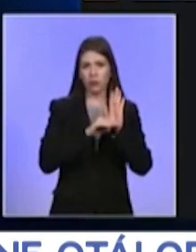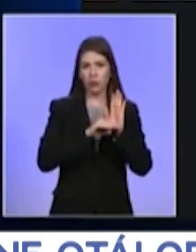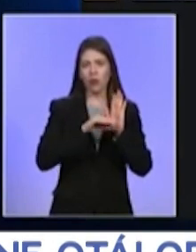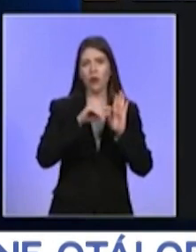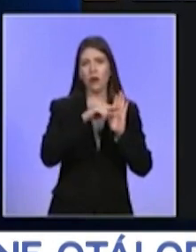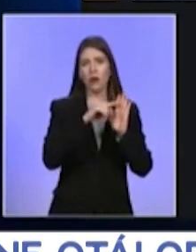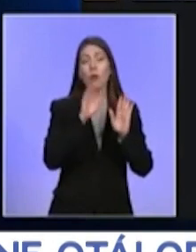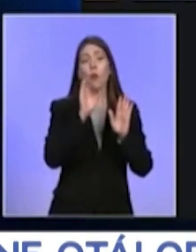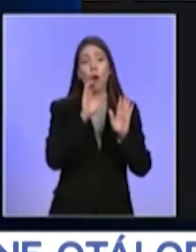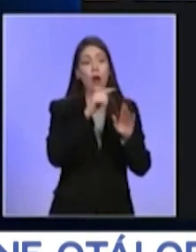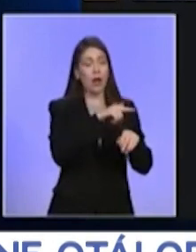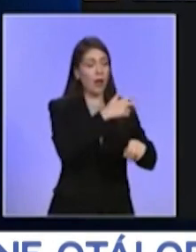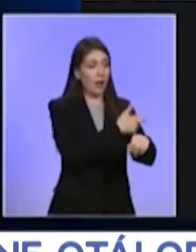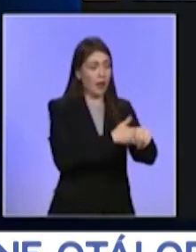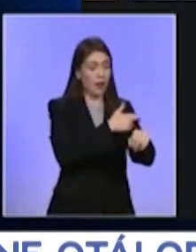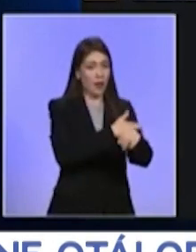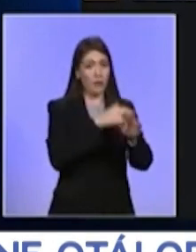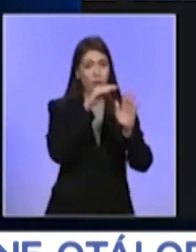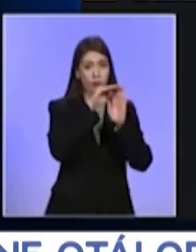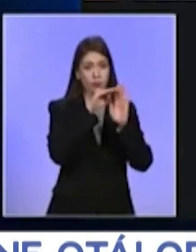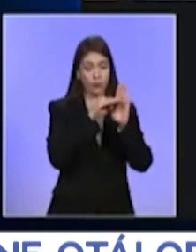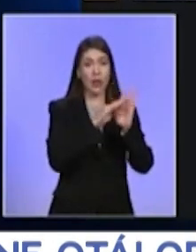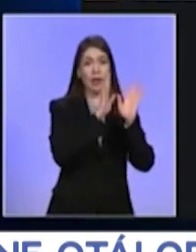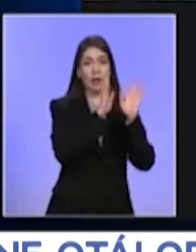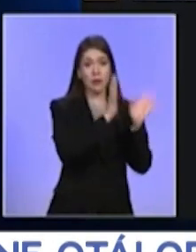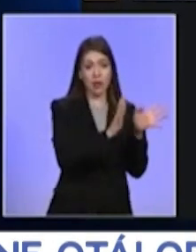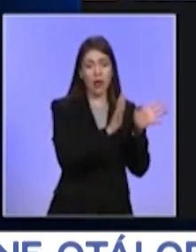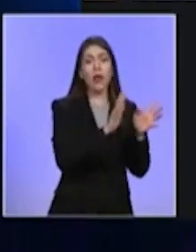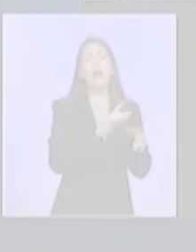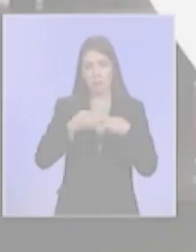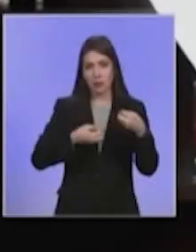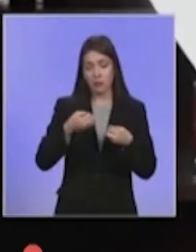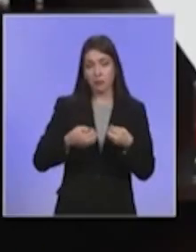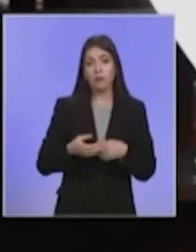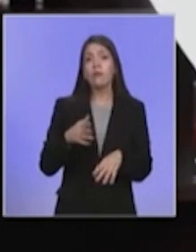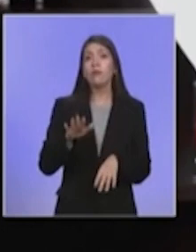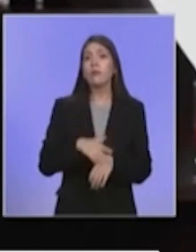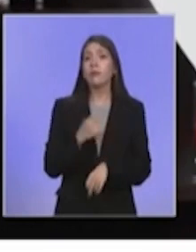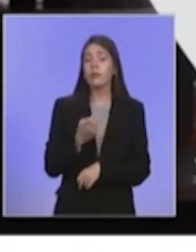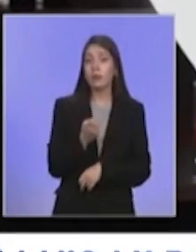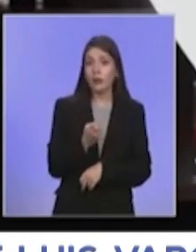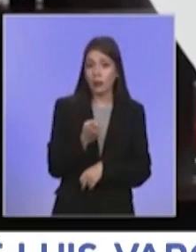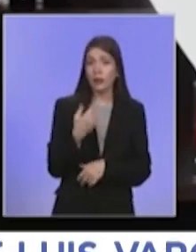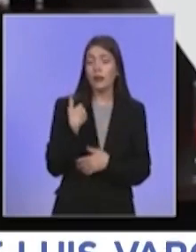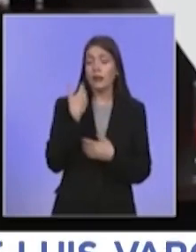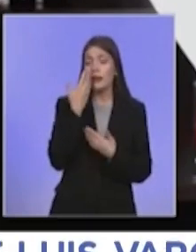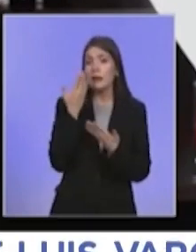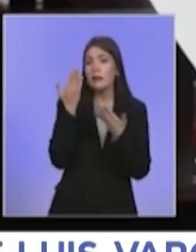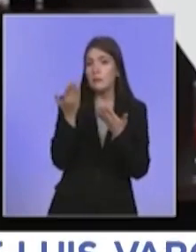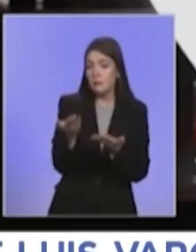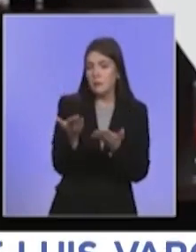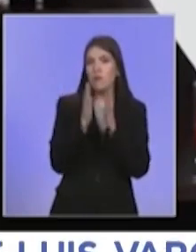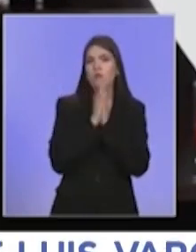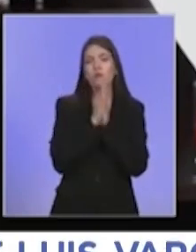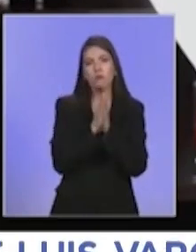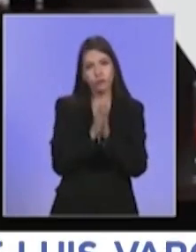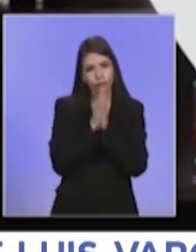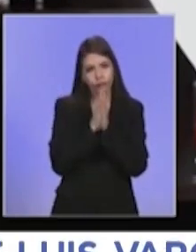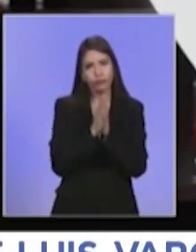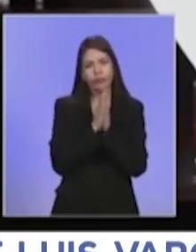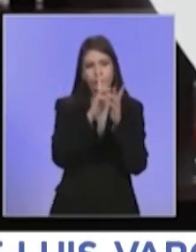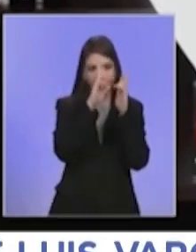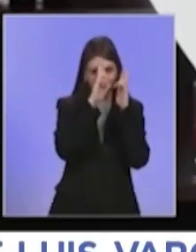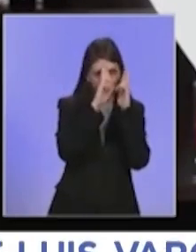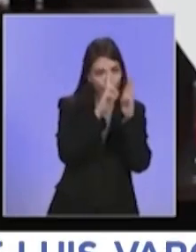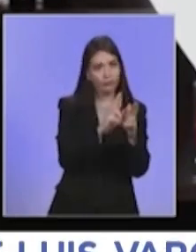asuntos jurisdiccionales debe someterse a votación les quiero pedir de la manera más atenta y más